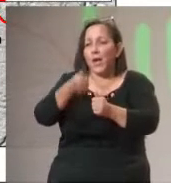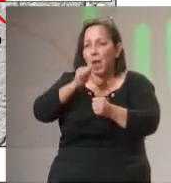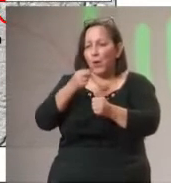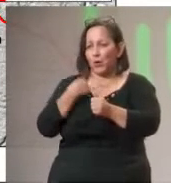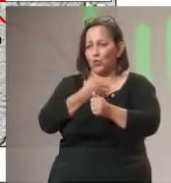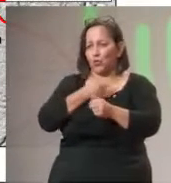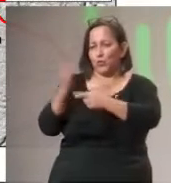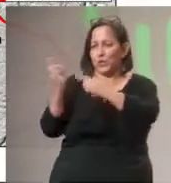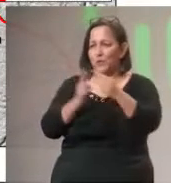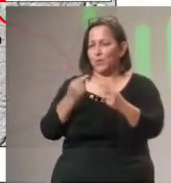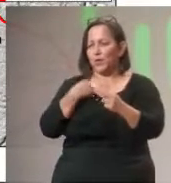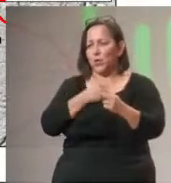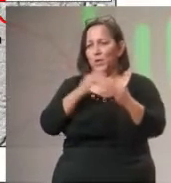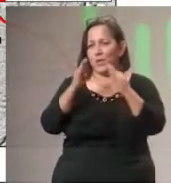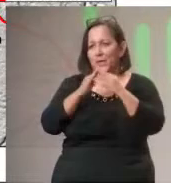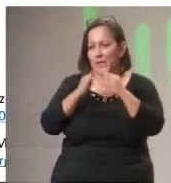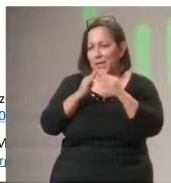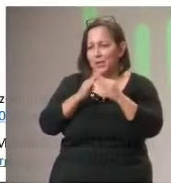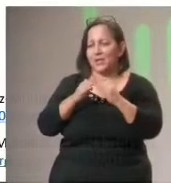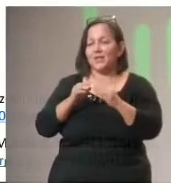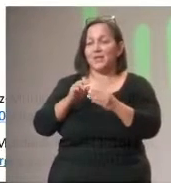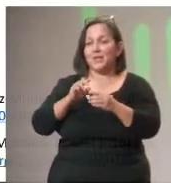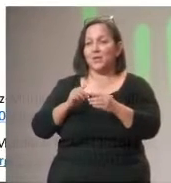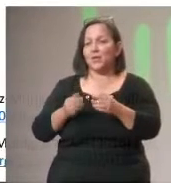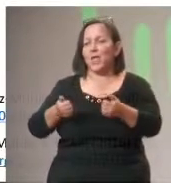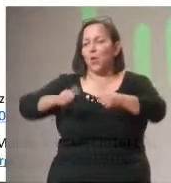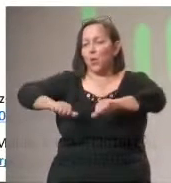esa conclusión que encontramos en esa información.